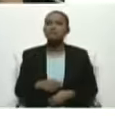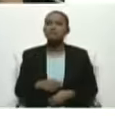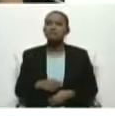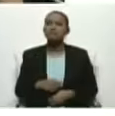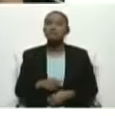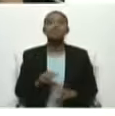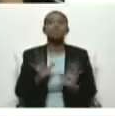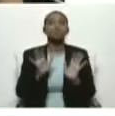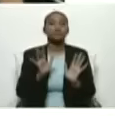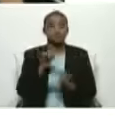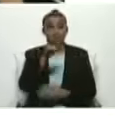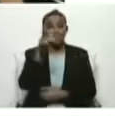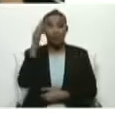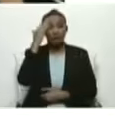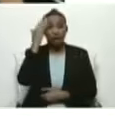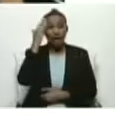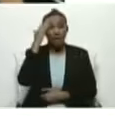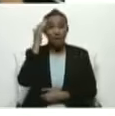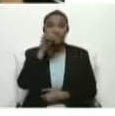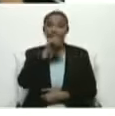Quizás ustedes lo sepan, porque alguna vez lo hemos dicho.